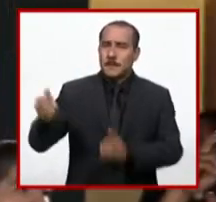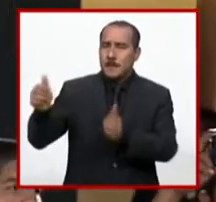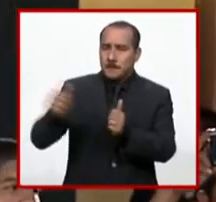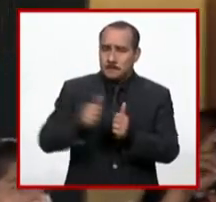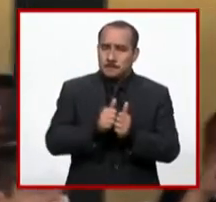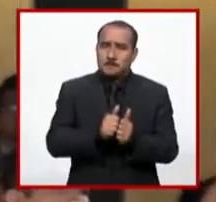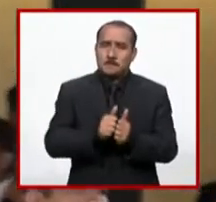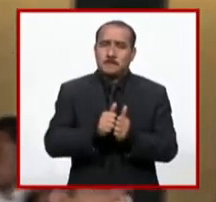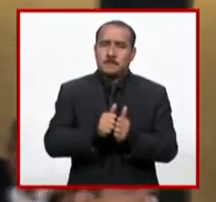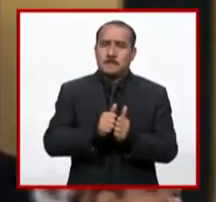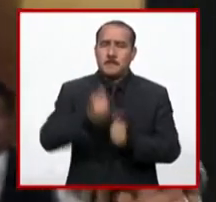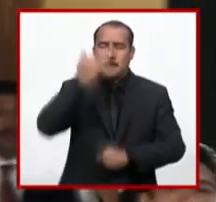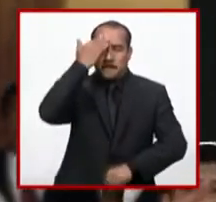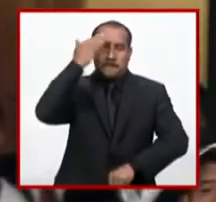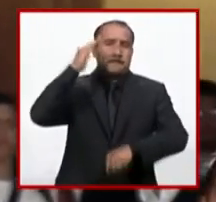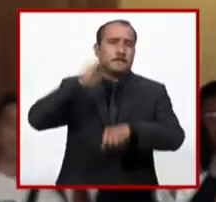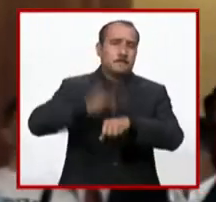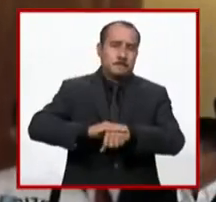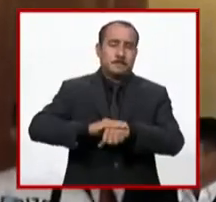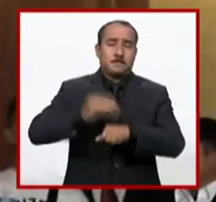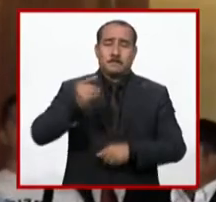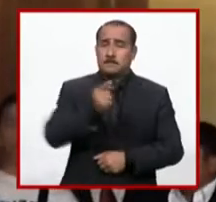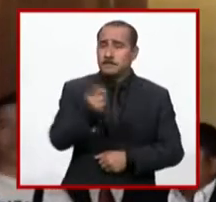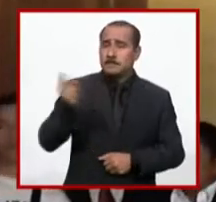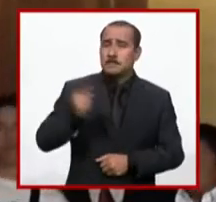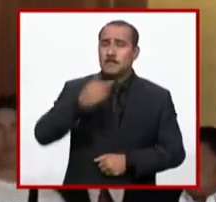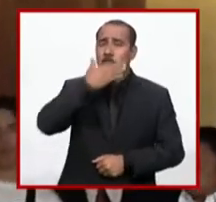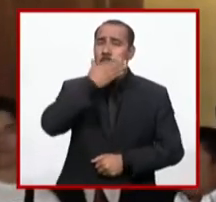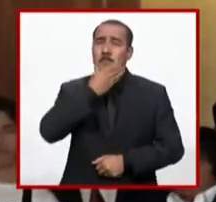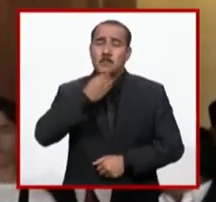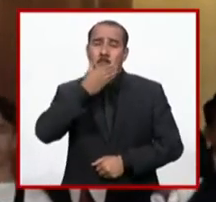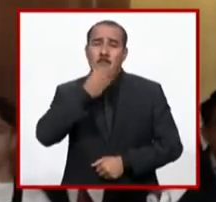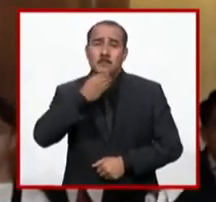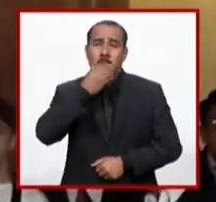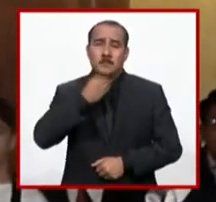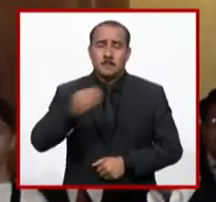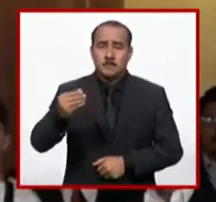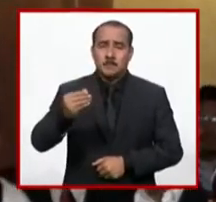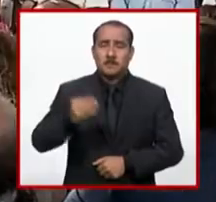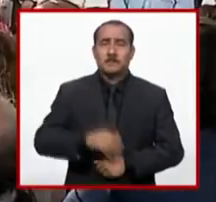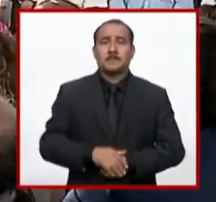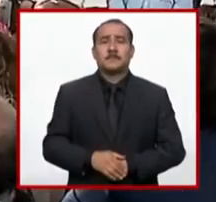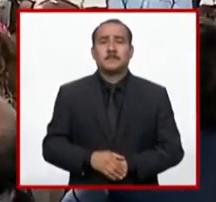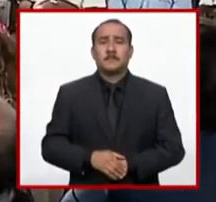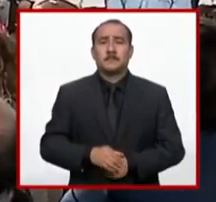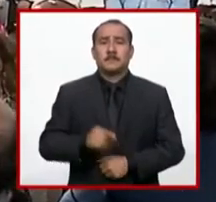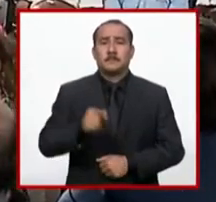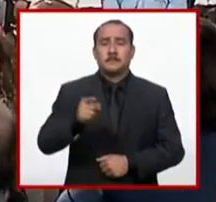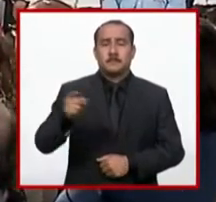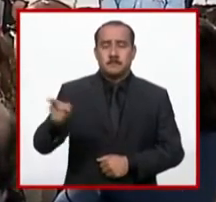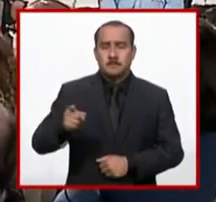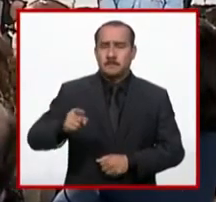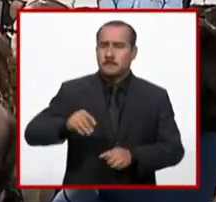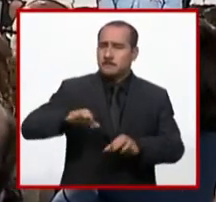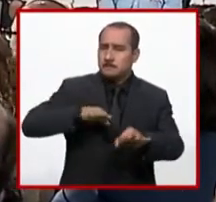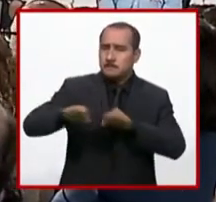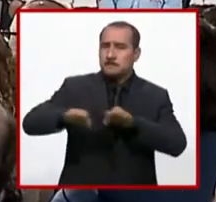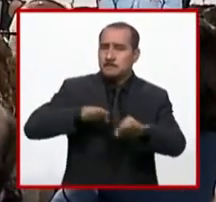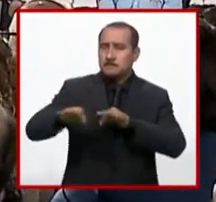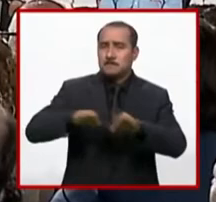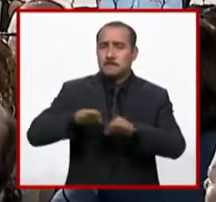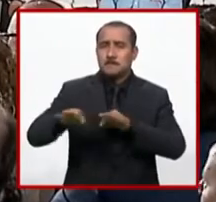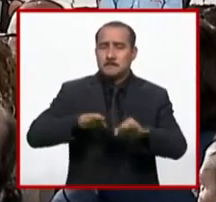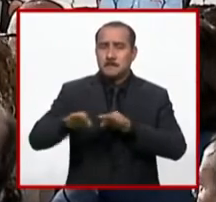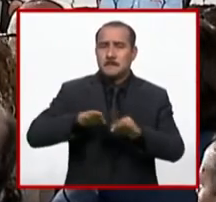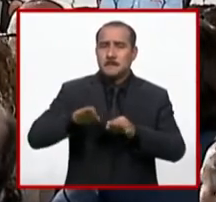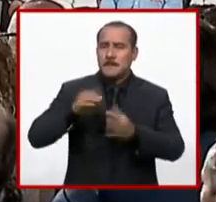permanente el recuerdo de aquellos hombres que recogieron cascajo, que nos dieron